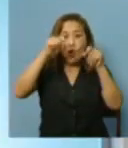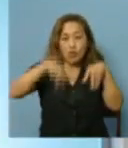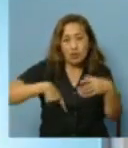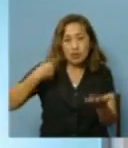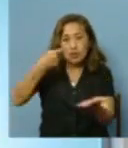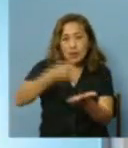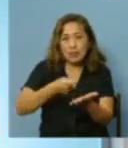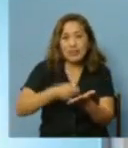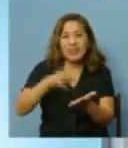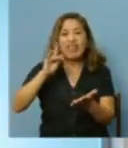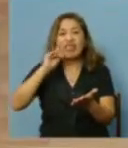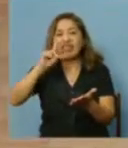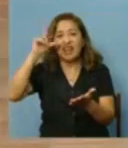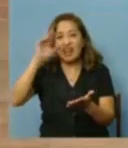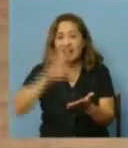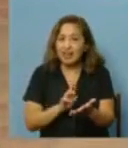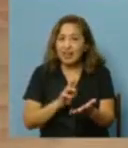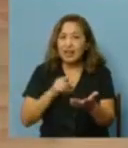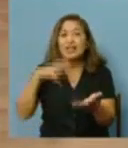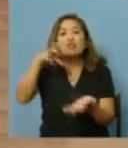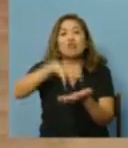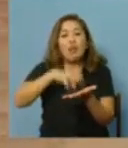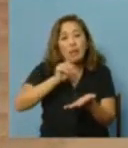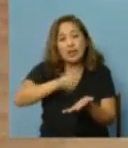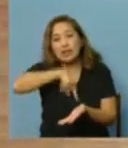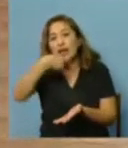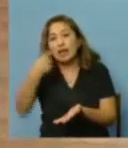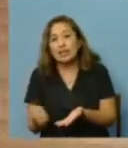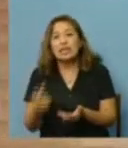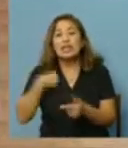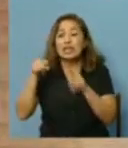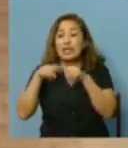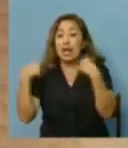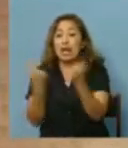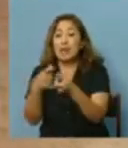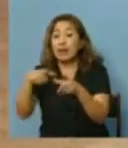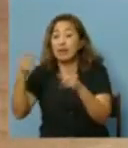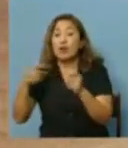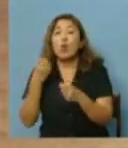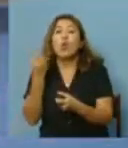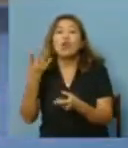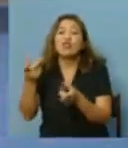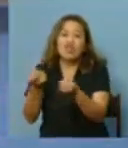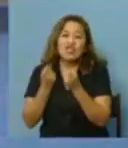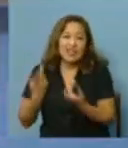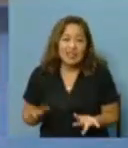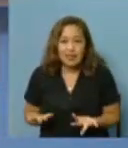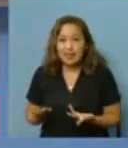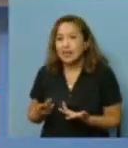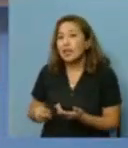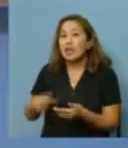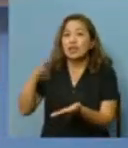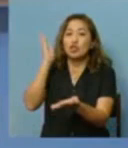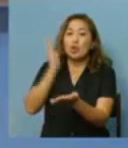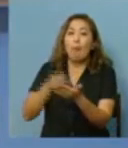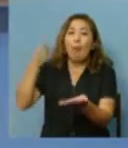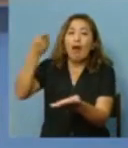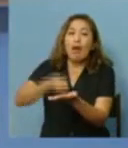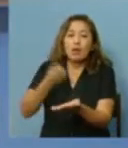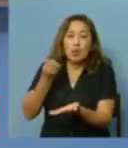el dealer y lo que pretenden desde la cámara en este caso cámara viene sosteniendo que lo que le corresponde es